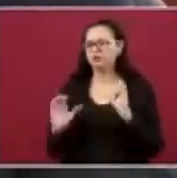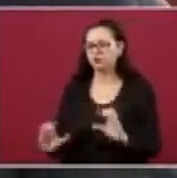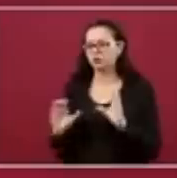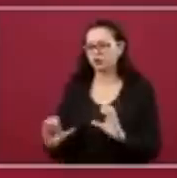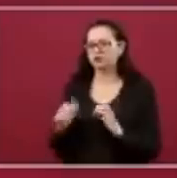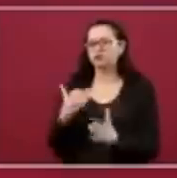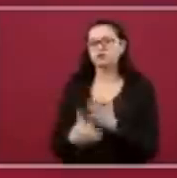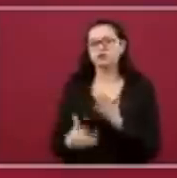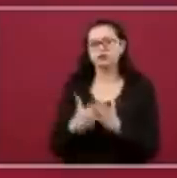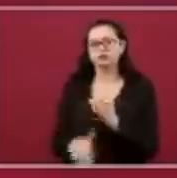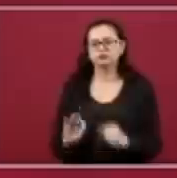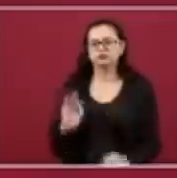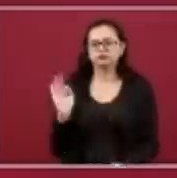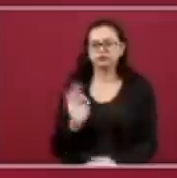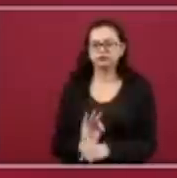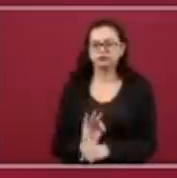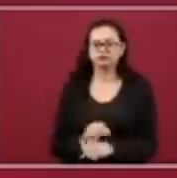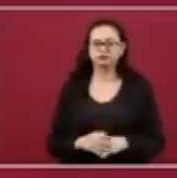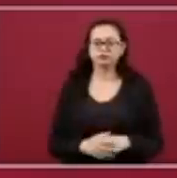y